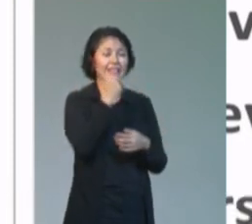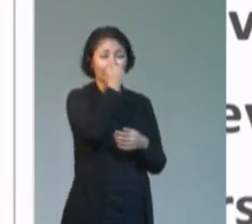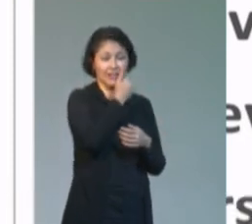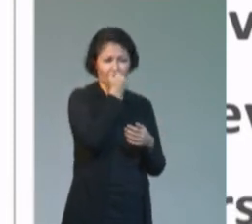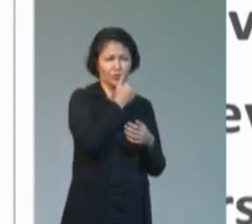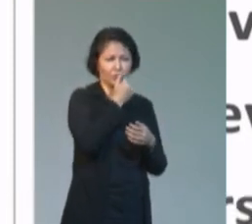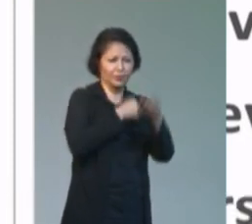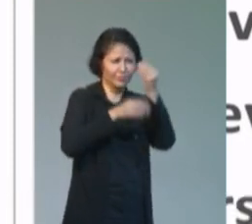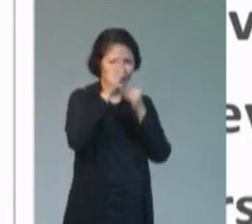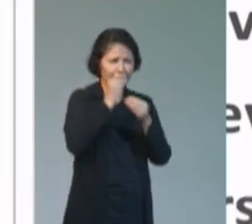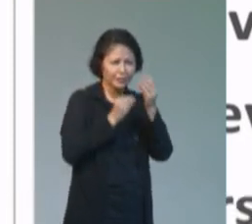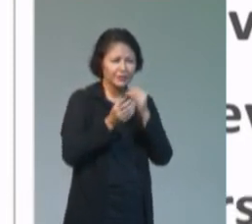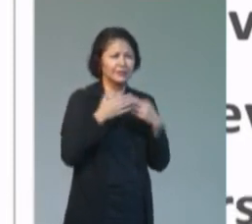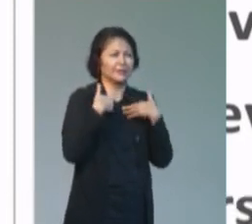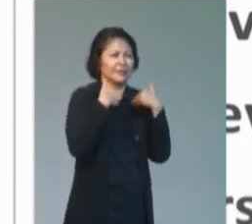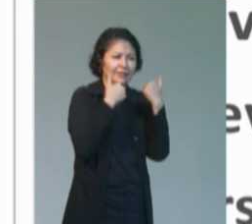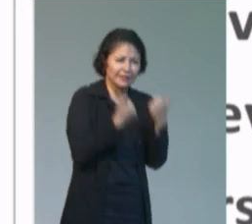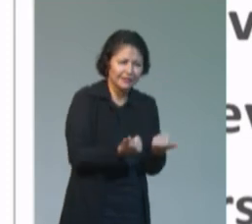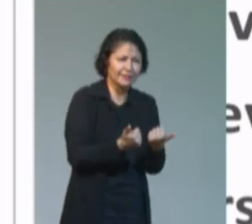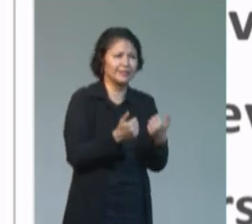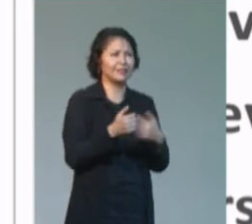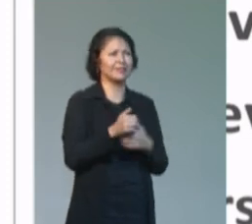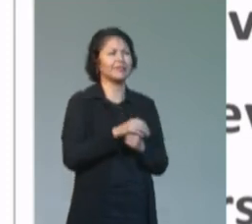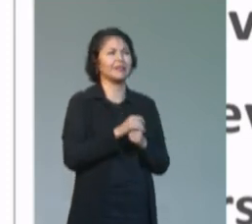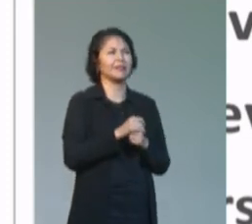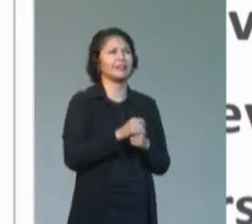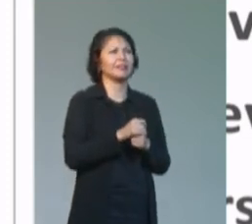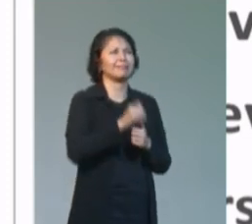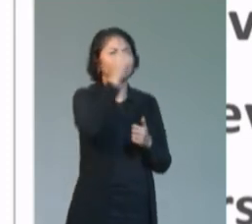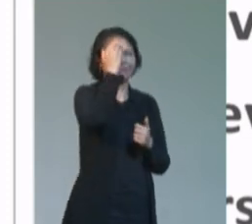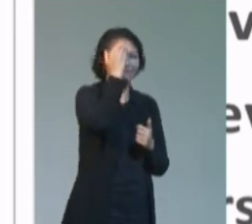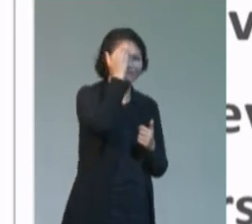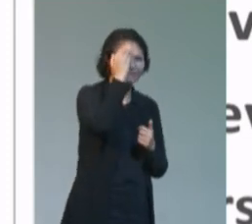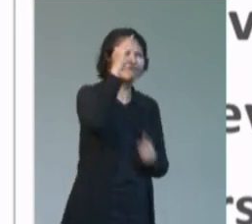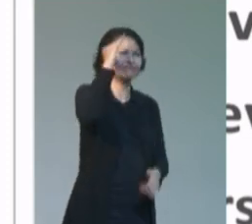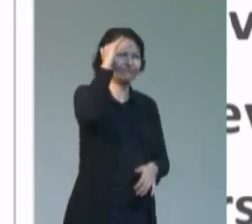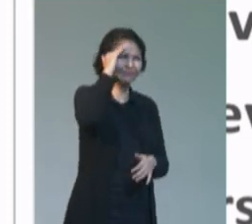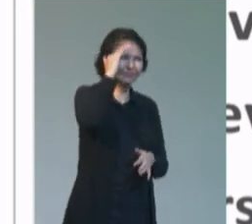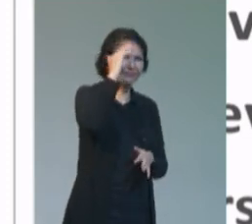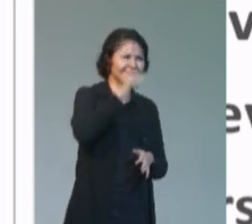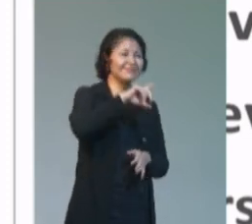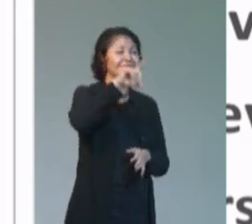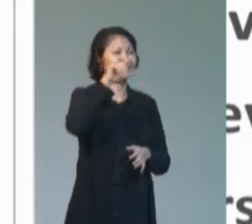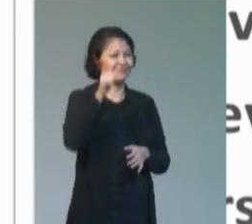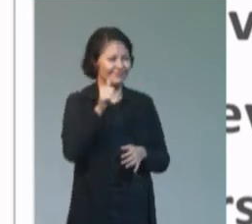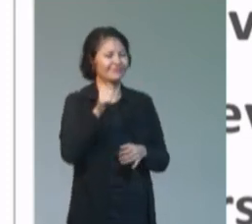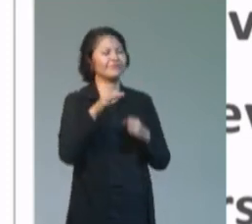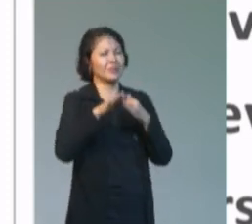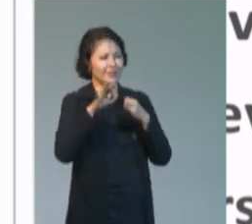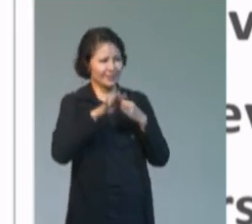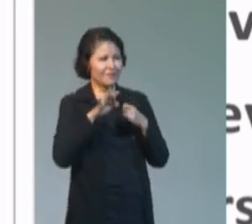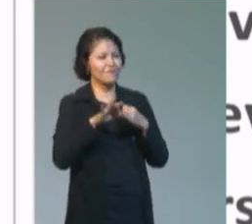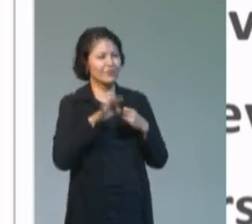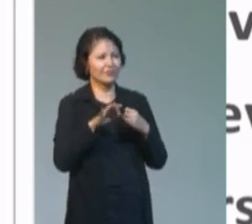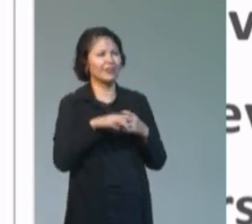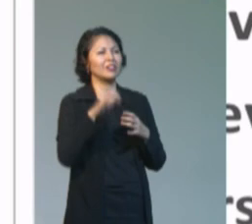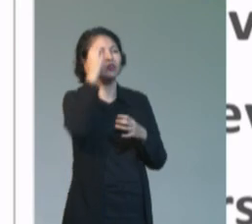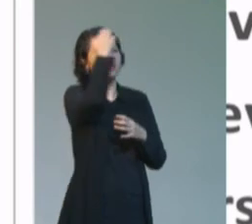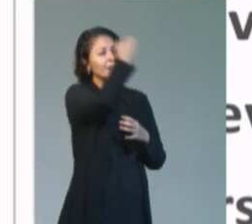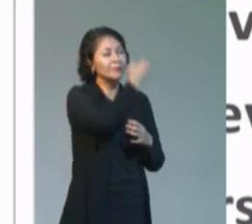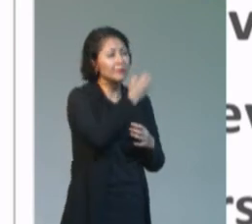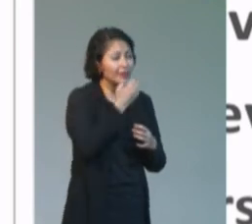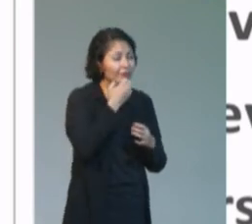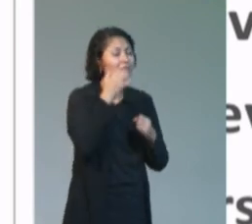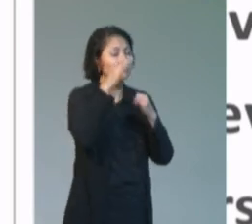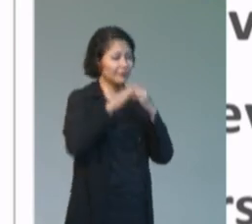que sea lo más significativo hay otros y seguramente tan válidos como el que yo les he presentado lo que sí le digo